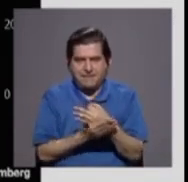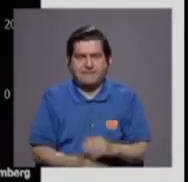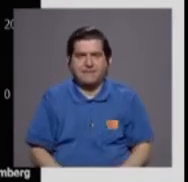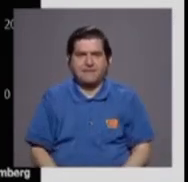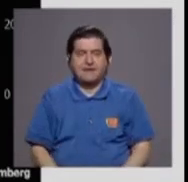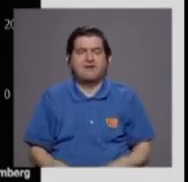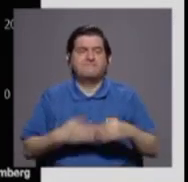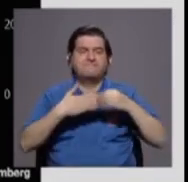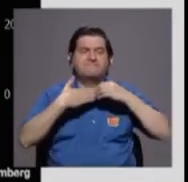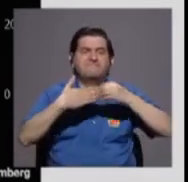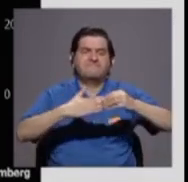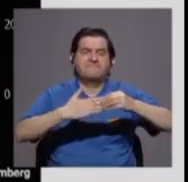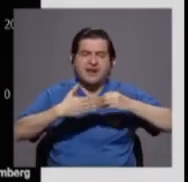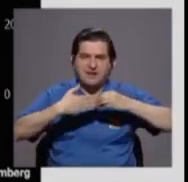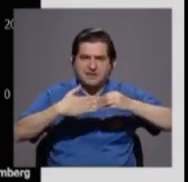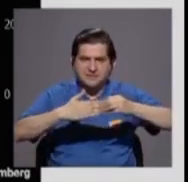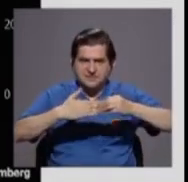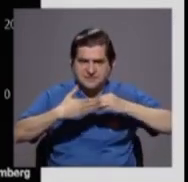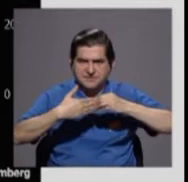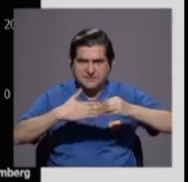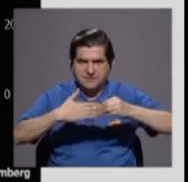de flexibilización